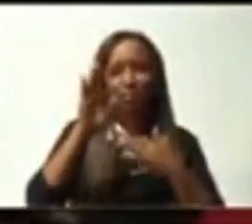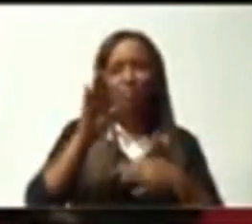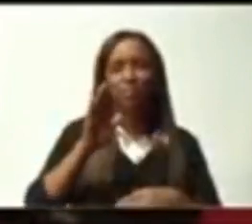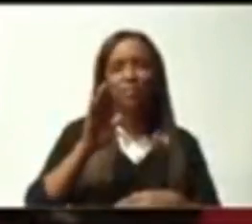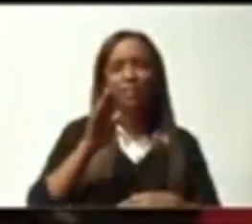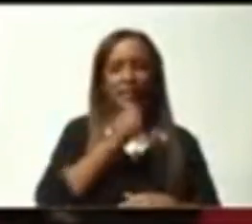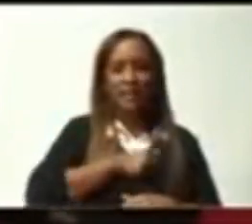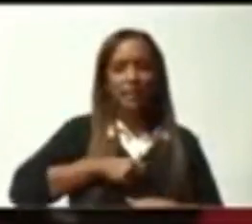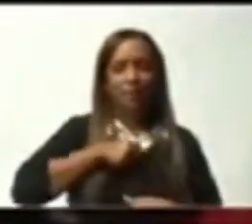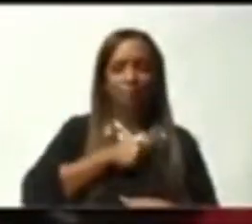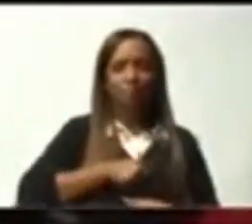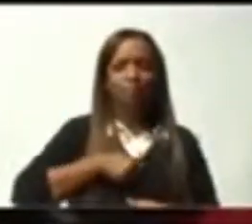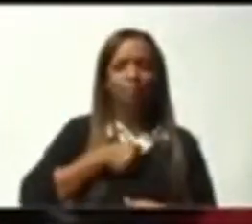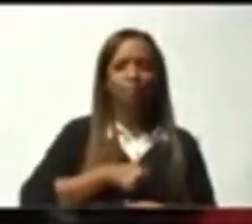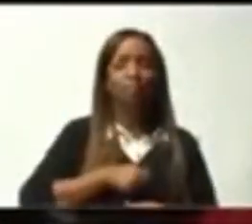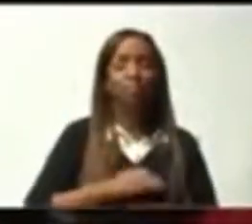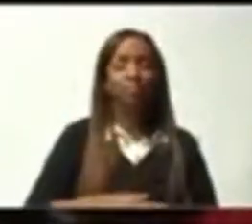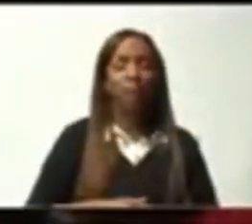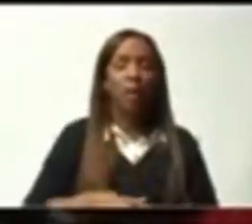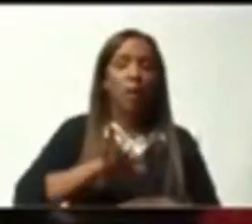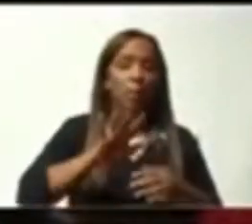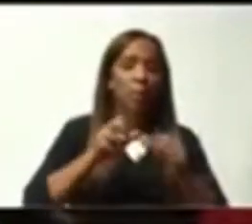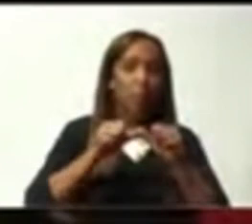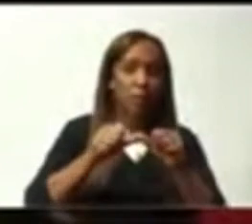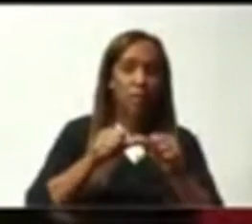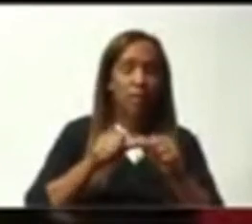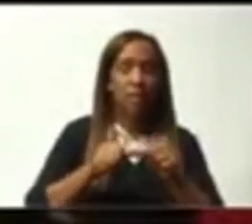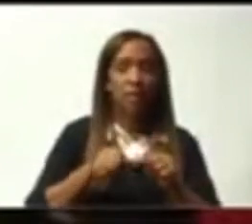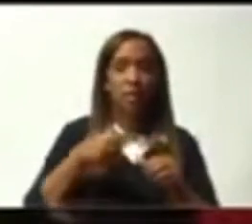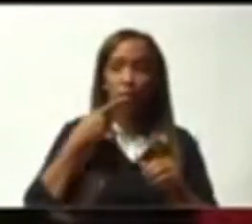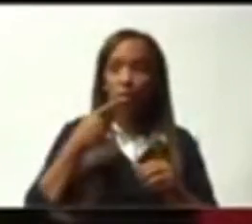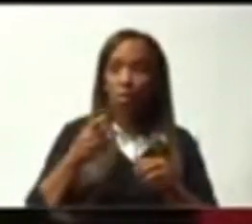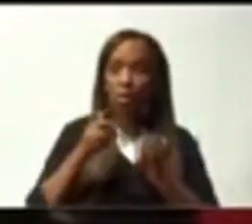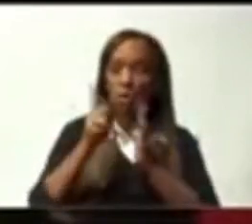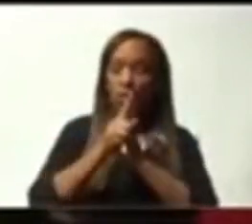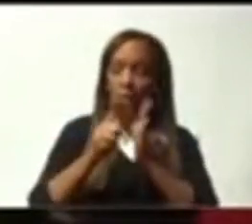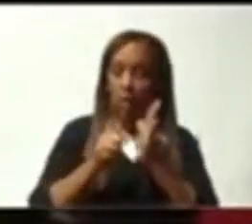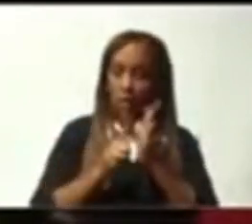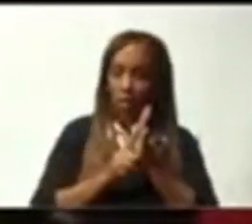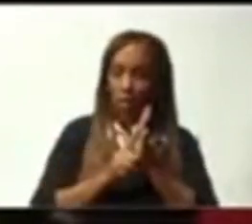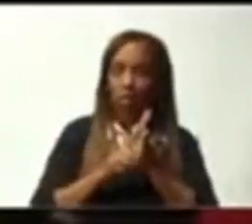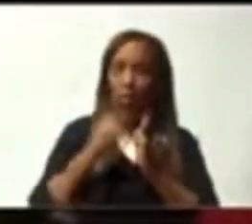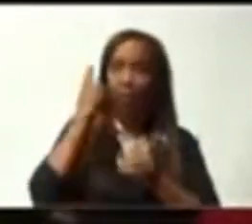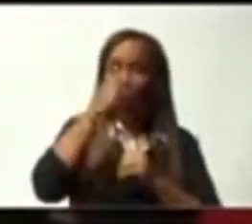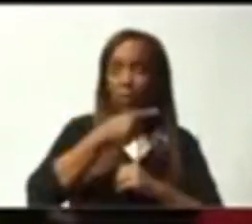Óyeme, pero esta ley a lo que más se parece al PLD, a